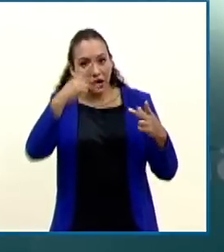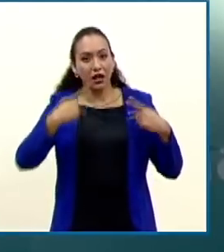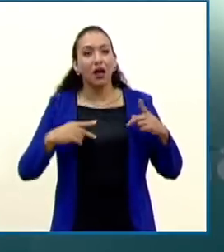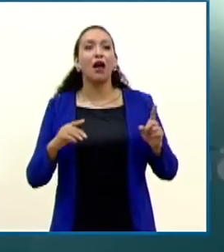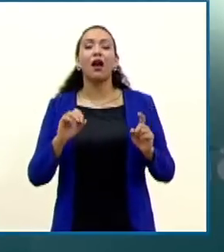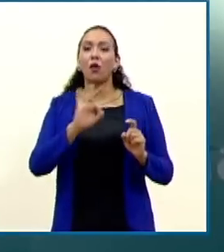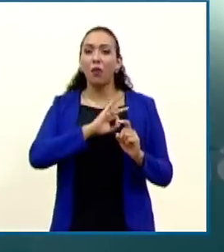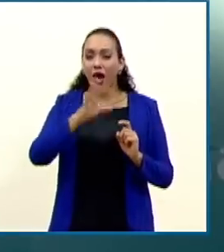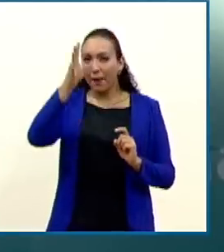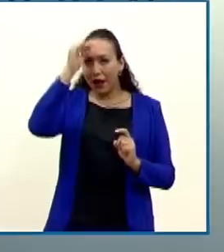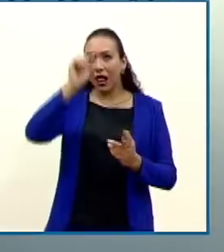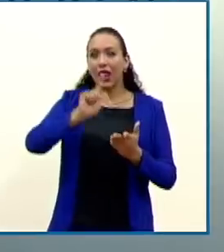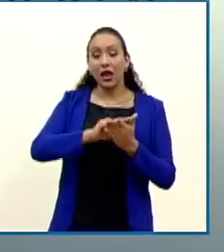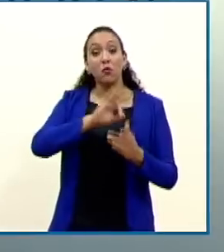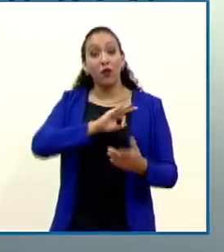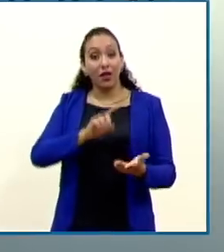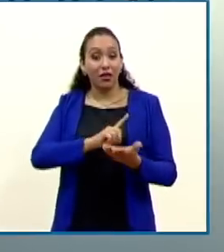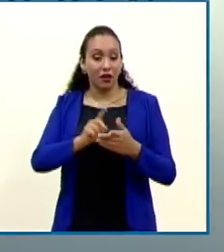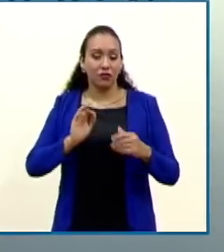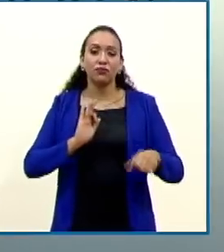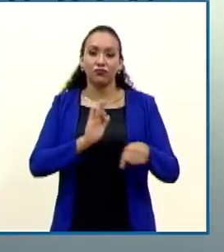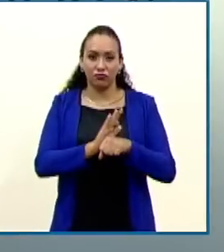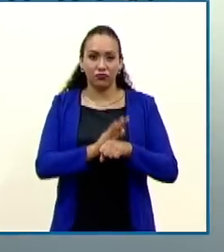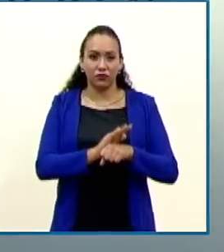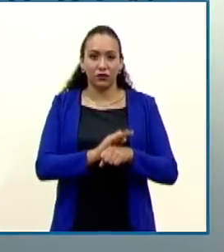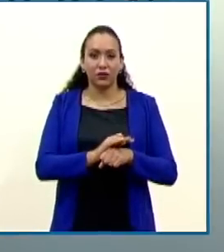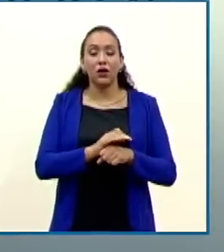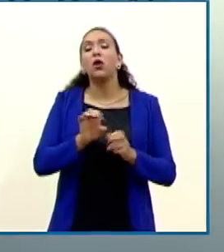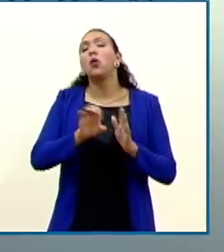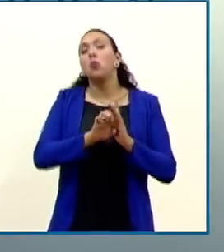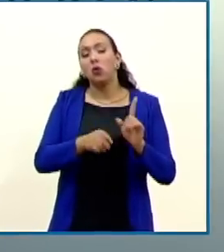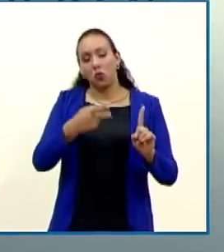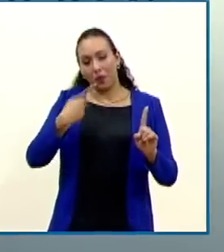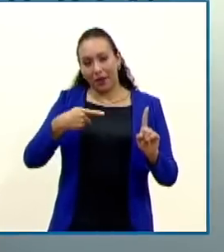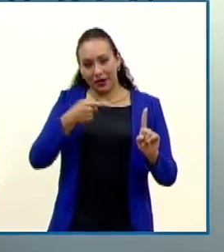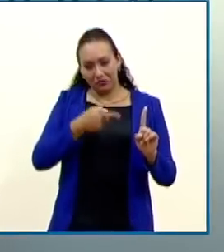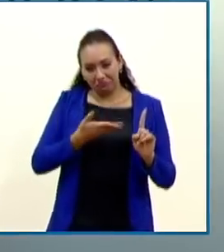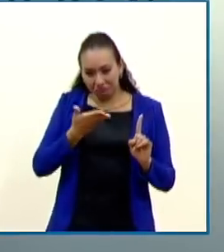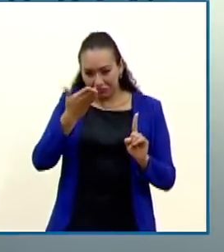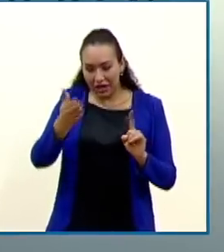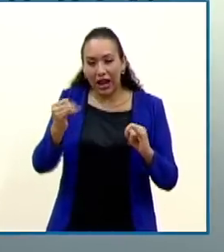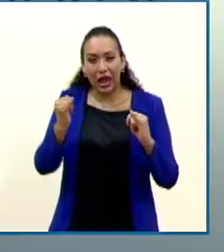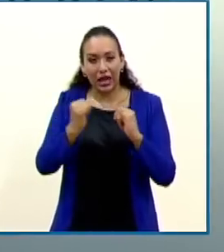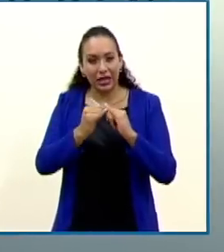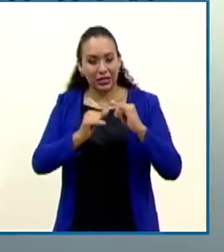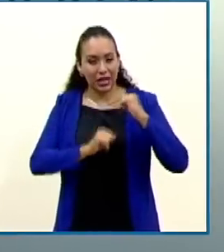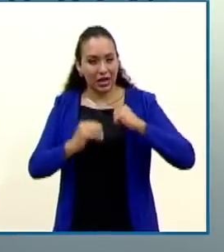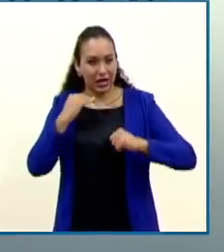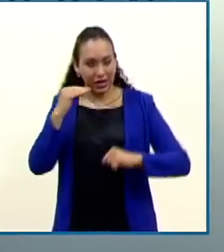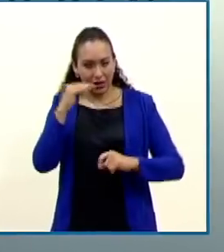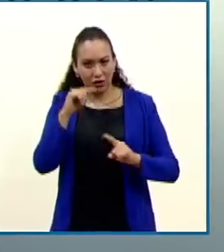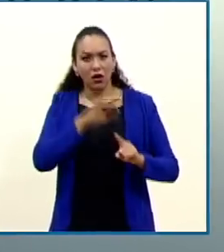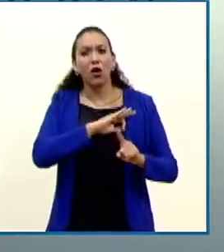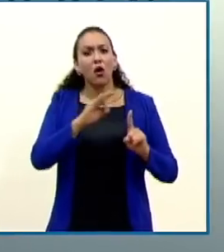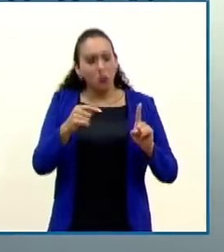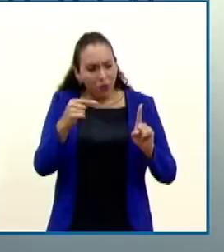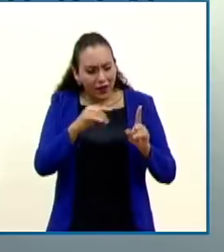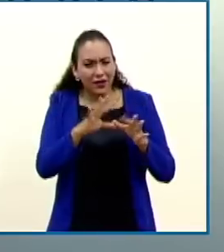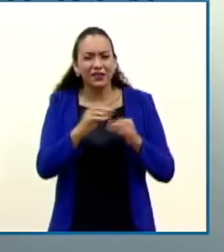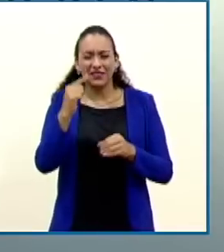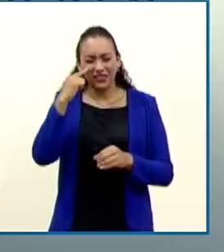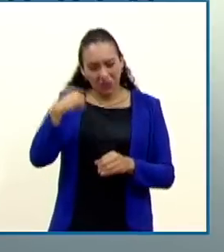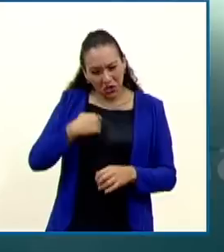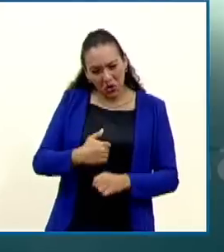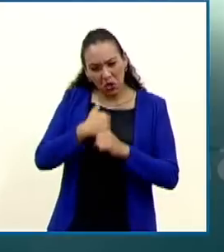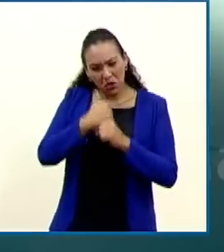supuesto, pero lo importante es que cuando acudan al juicio hagan valer precisamente su condición vulnerable. De eso se